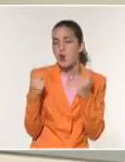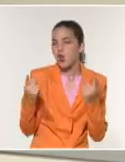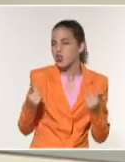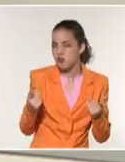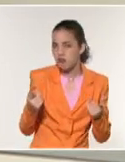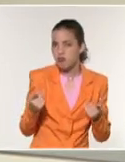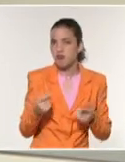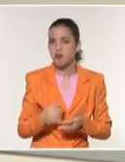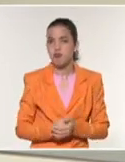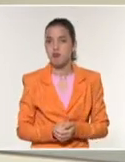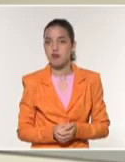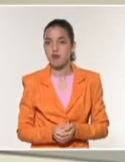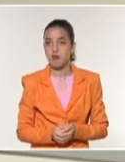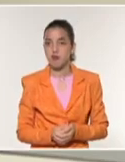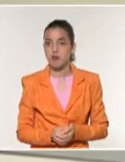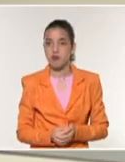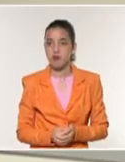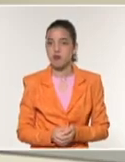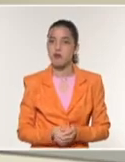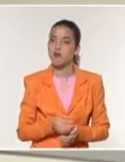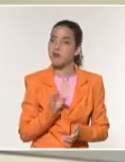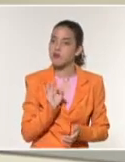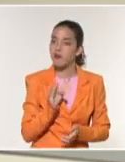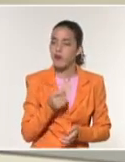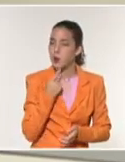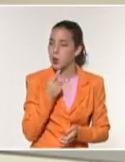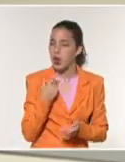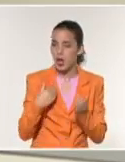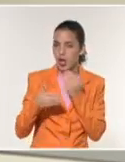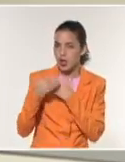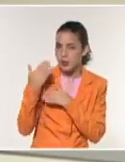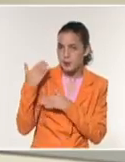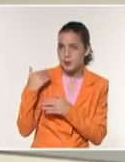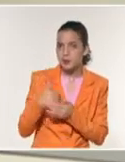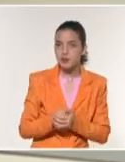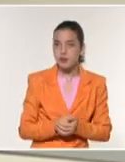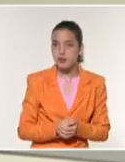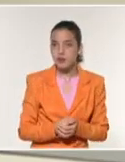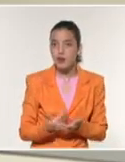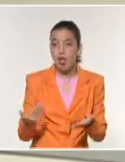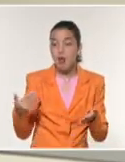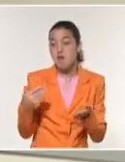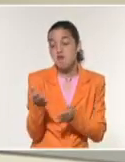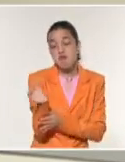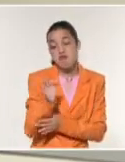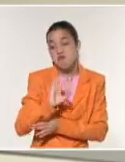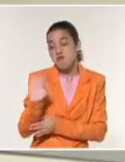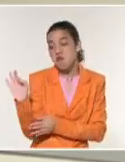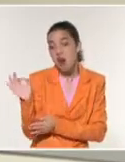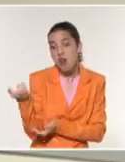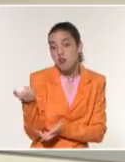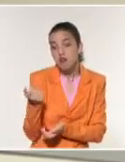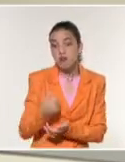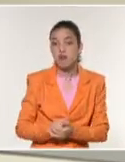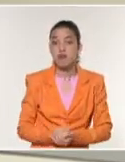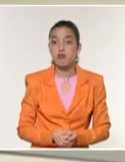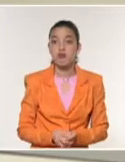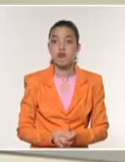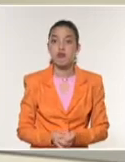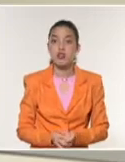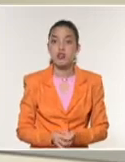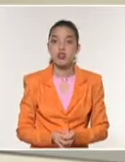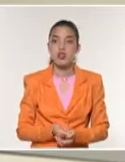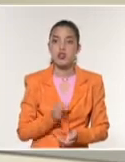tribunal. No, como dije anteriormente, no compareció, y este mismo precepto dice que si la